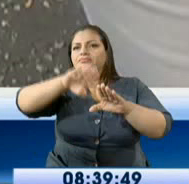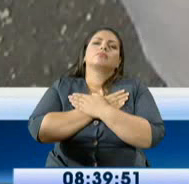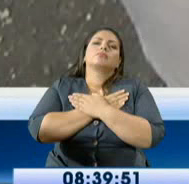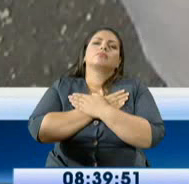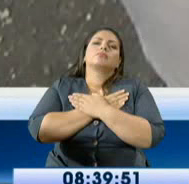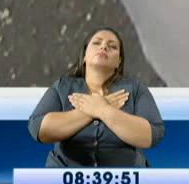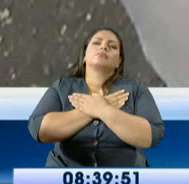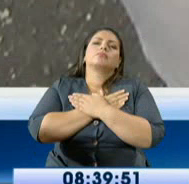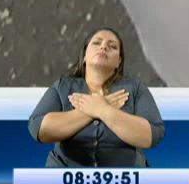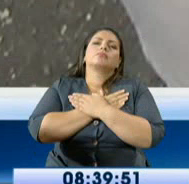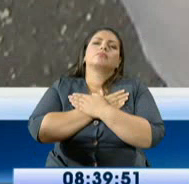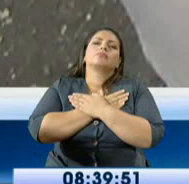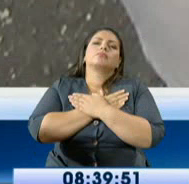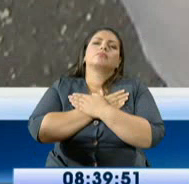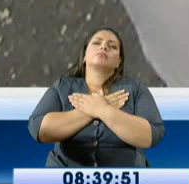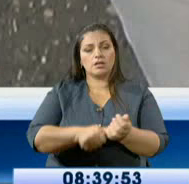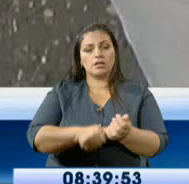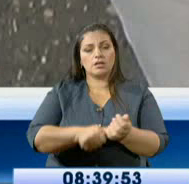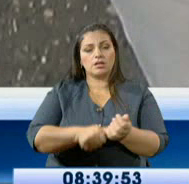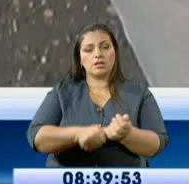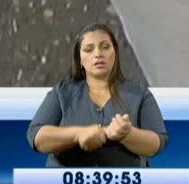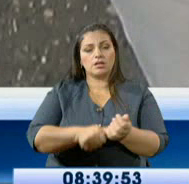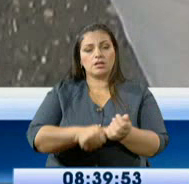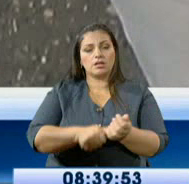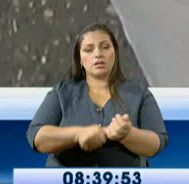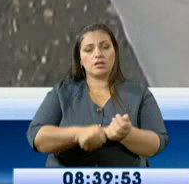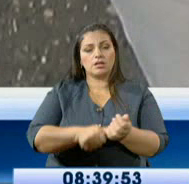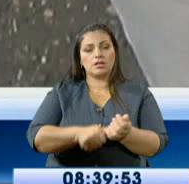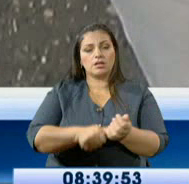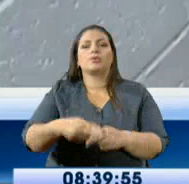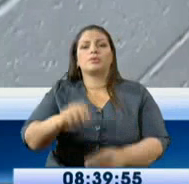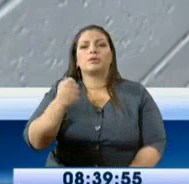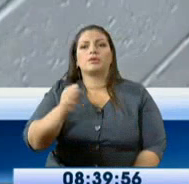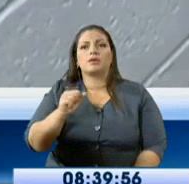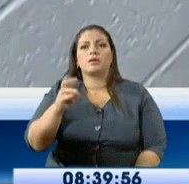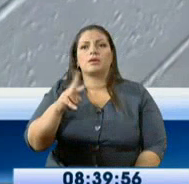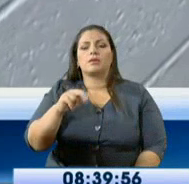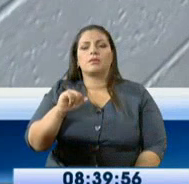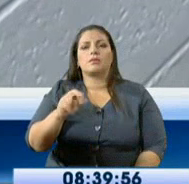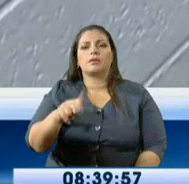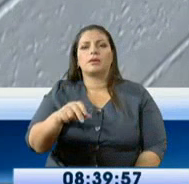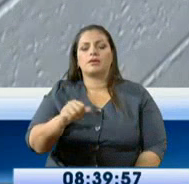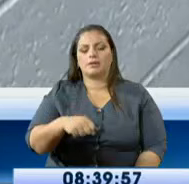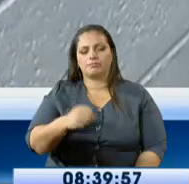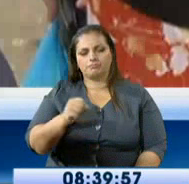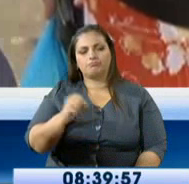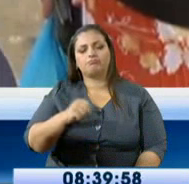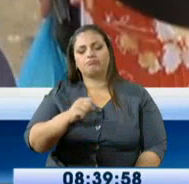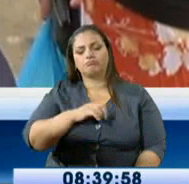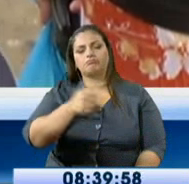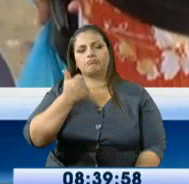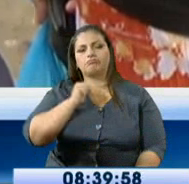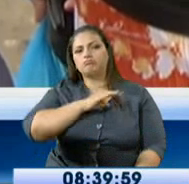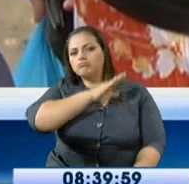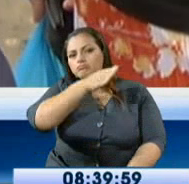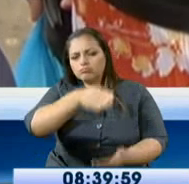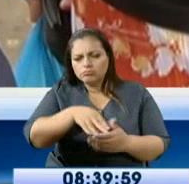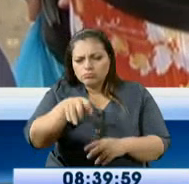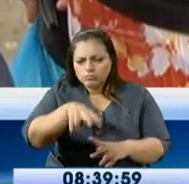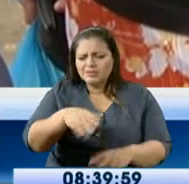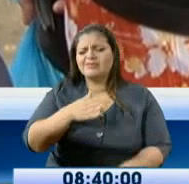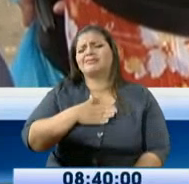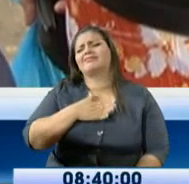y tuvimos que, o sea, reconocer el cadáver allá en la morgue. En la familia nadie entiende este asesinato. Quieren saber si fue un